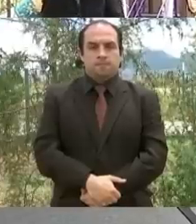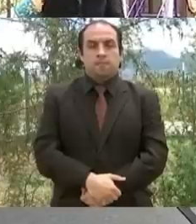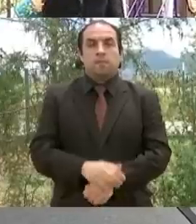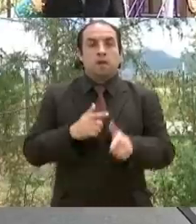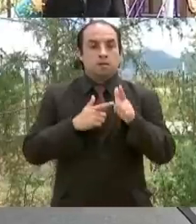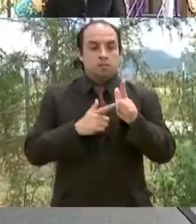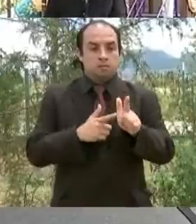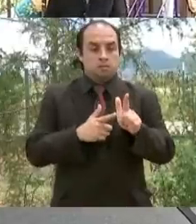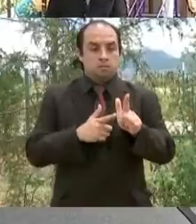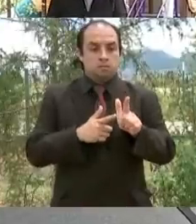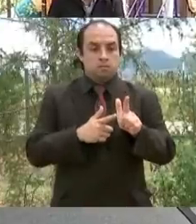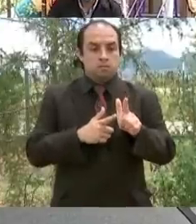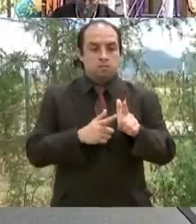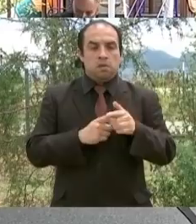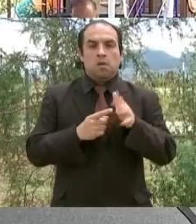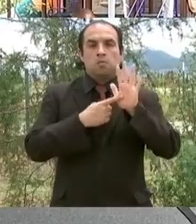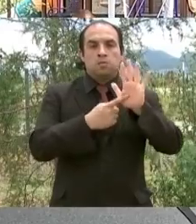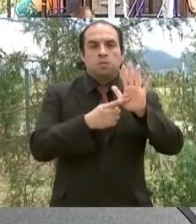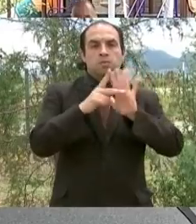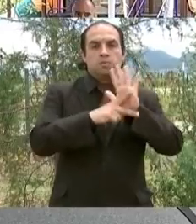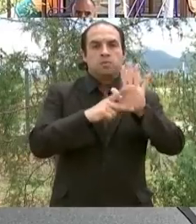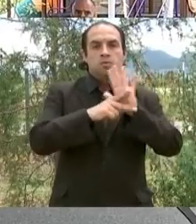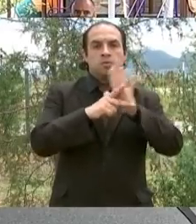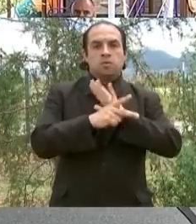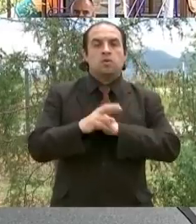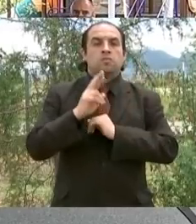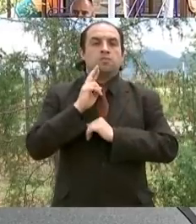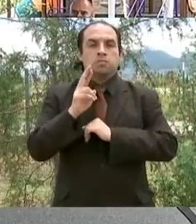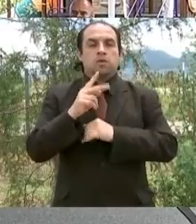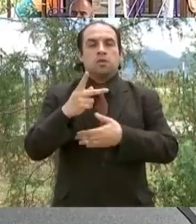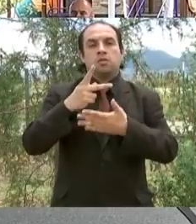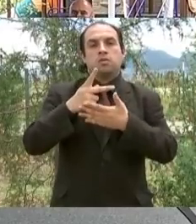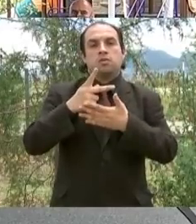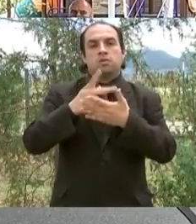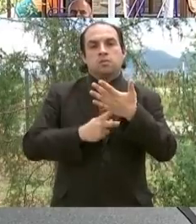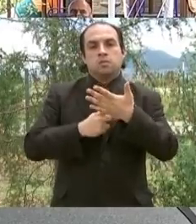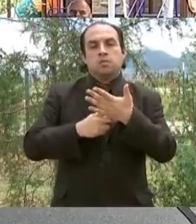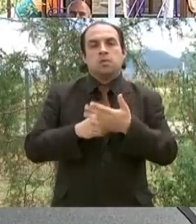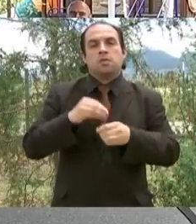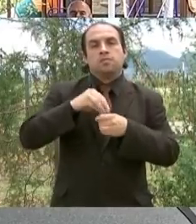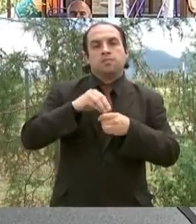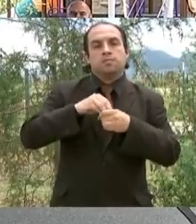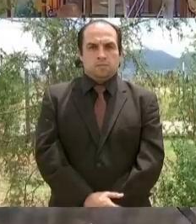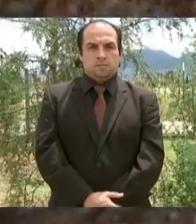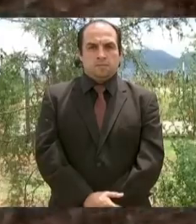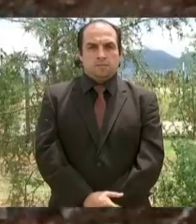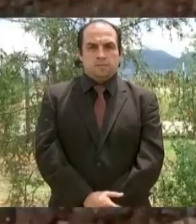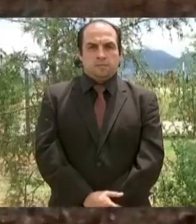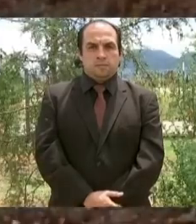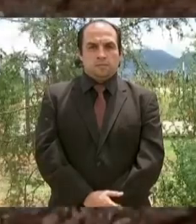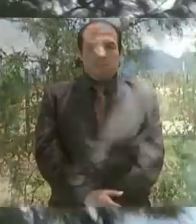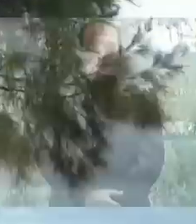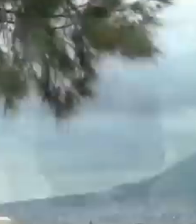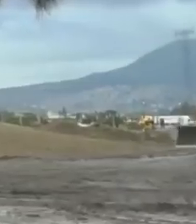A continuación se proyectará el video con los resultados del programa Sembrando Parques en Iztapalapa.